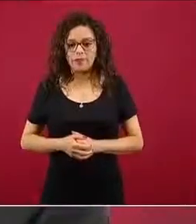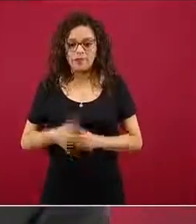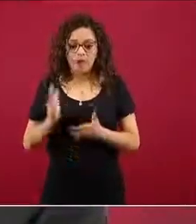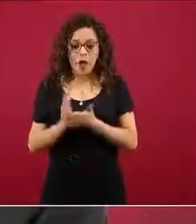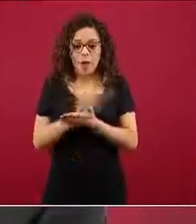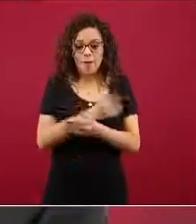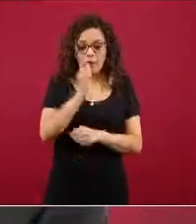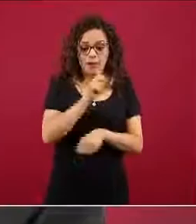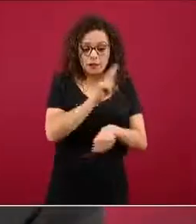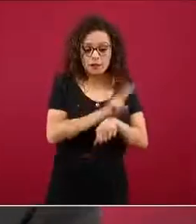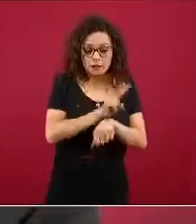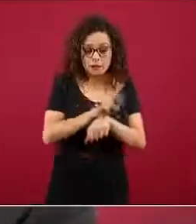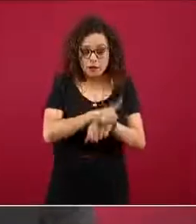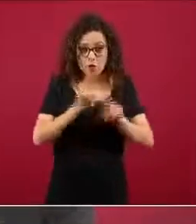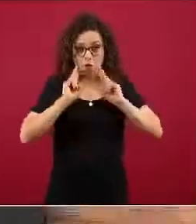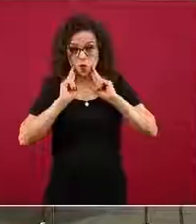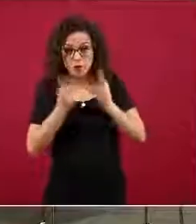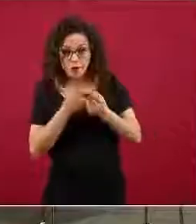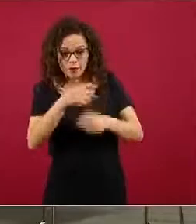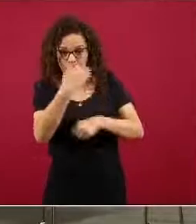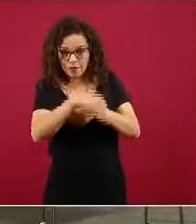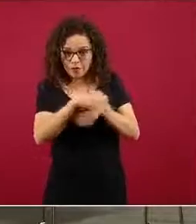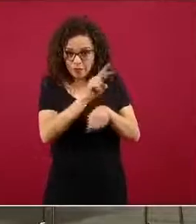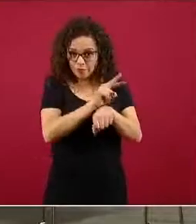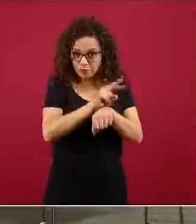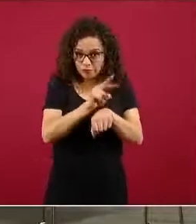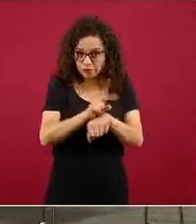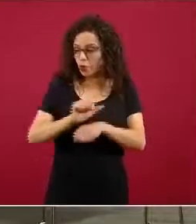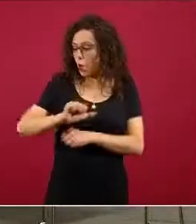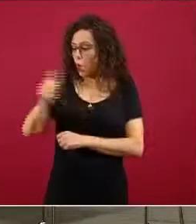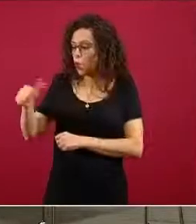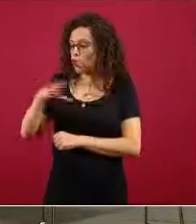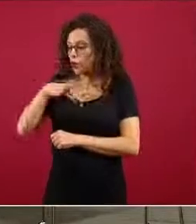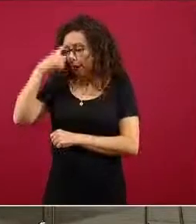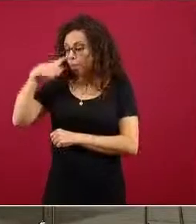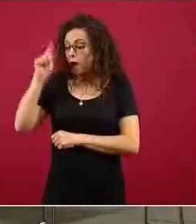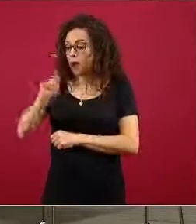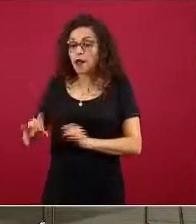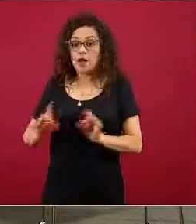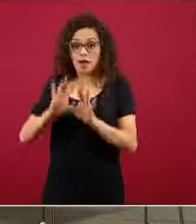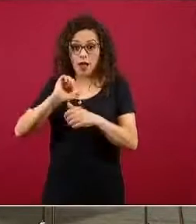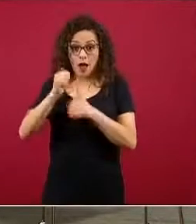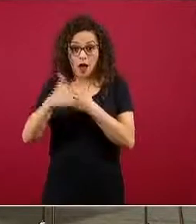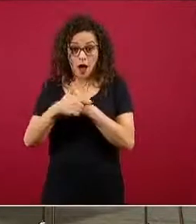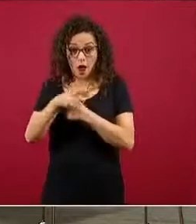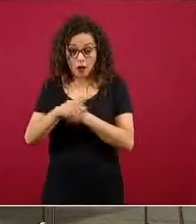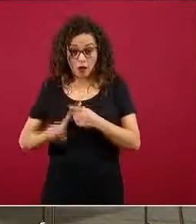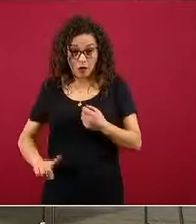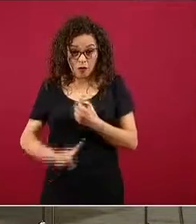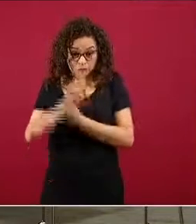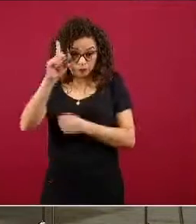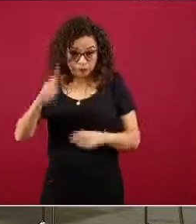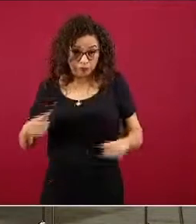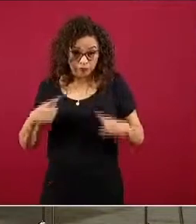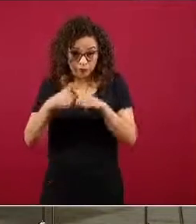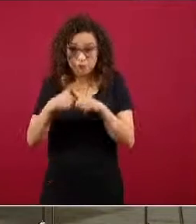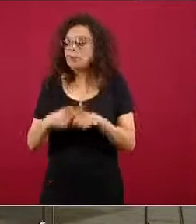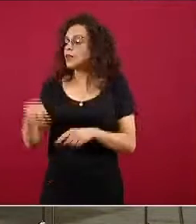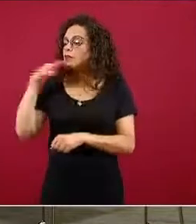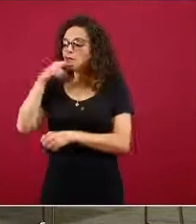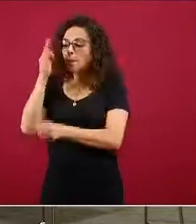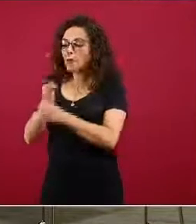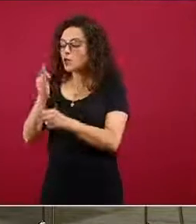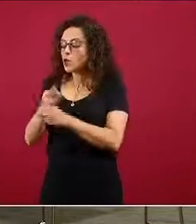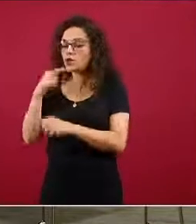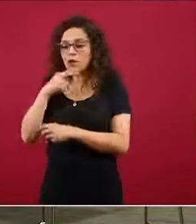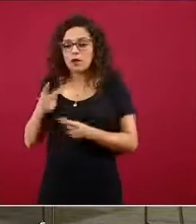de observación temporal, hay una unidad de respuesta inmediata para si hubiera alguna reacción, por la razón que sea, que